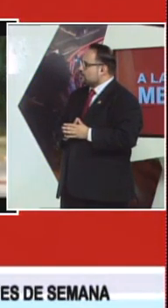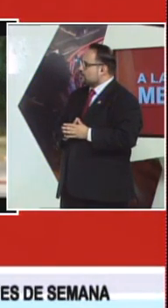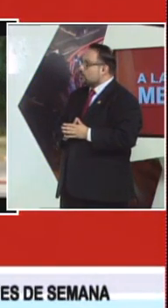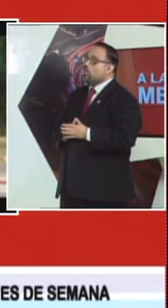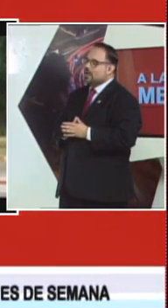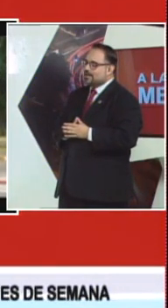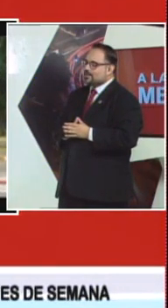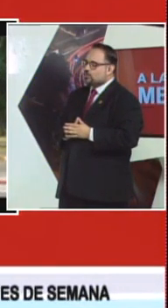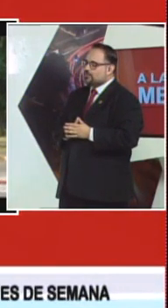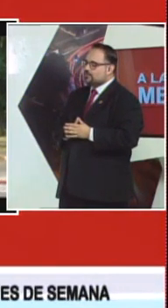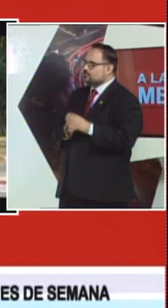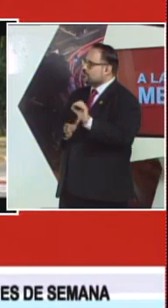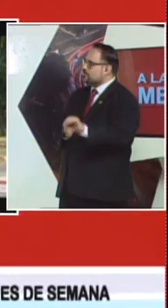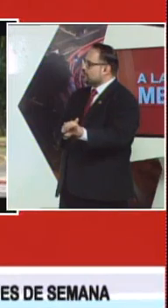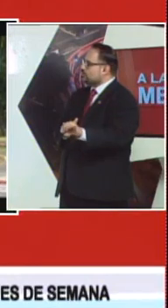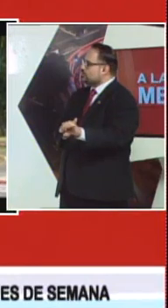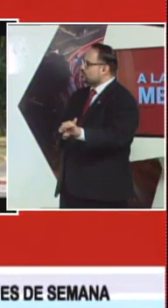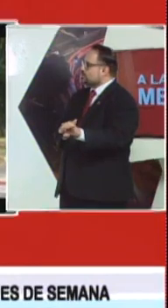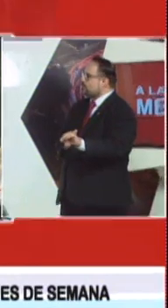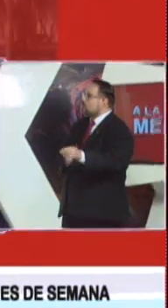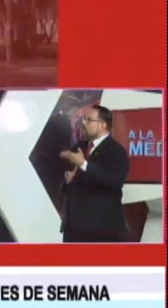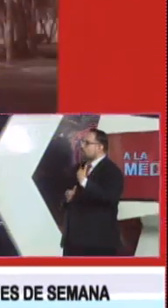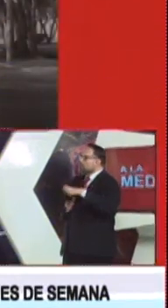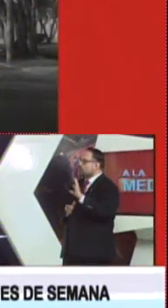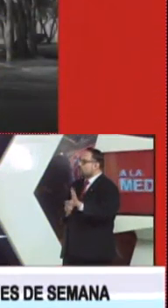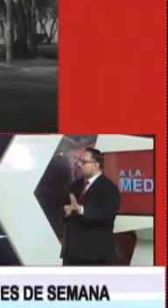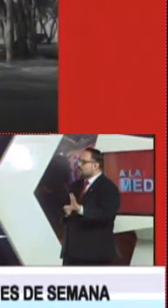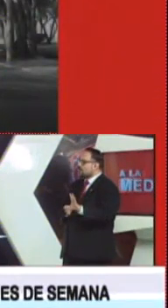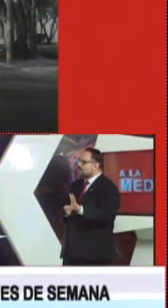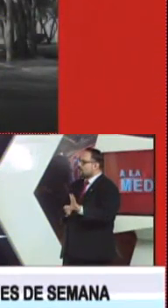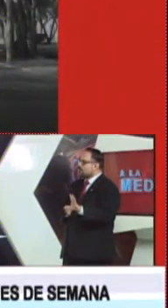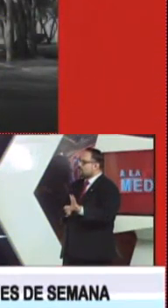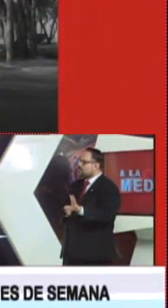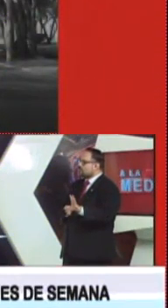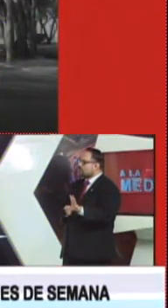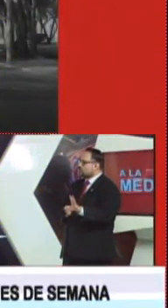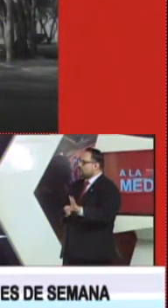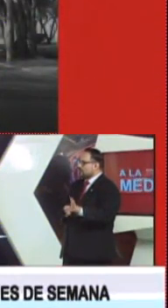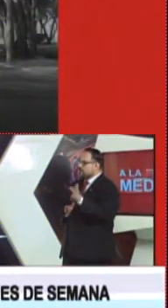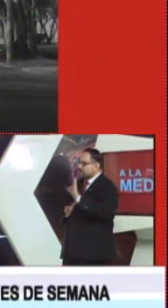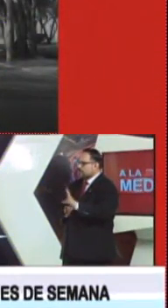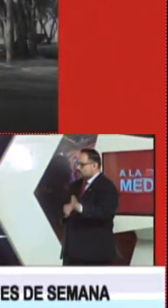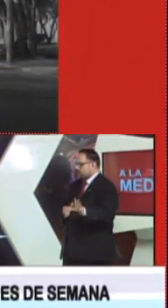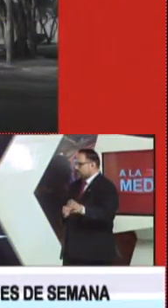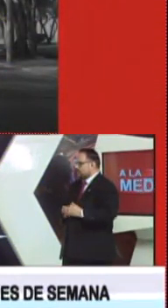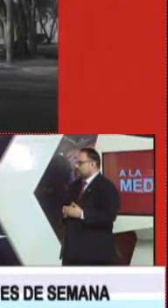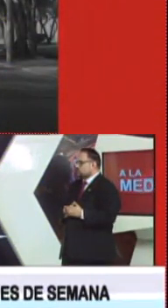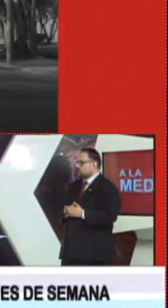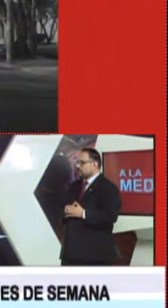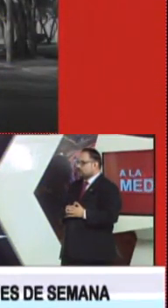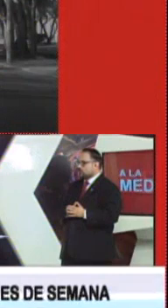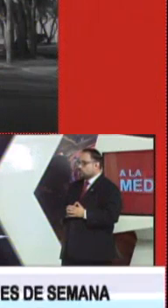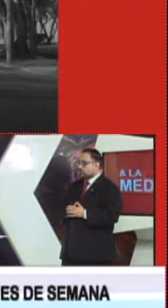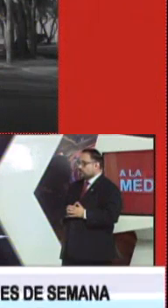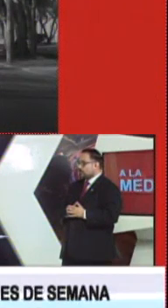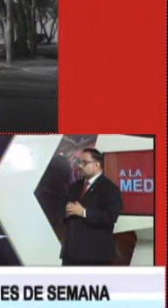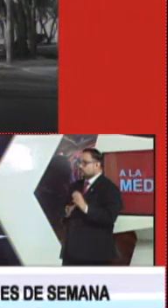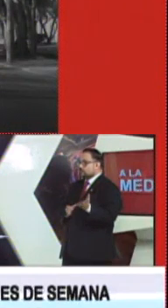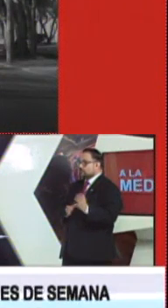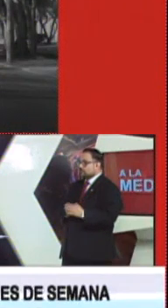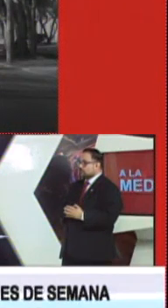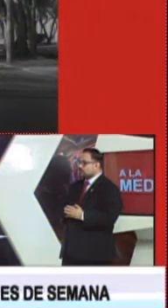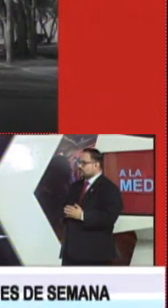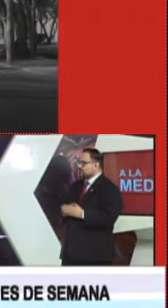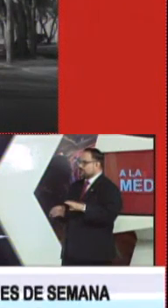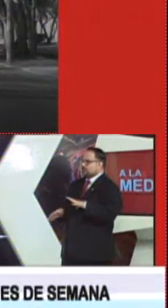primera hora de ola del COVID-19 aquí en Guatemala, por lo cual el relajamiento de cualquier medida, como en este caso el del toque de queda